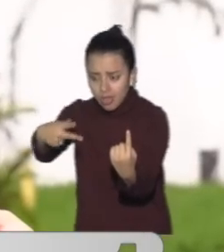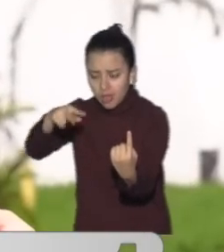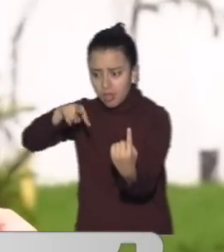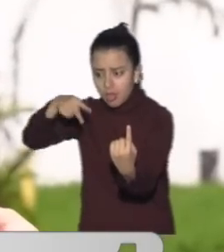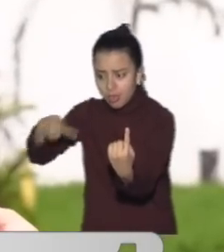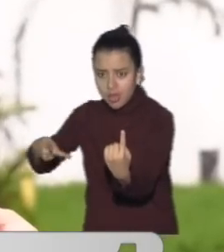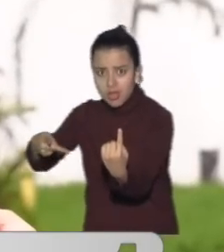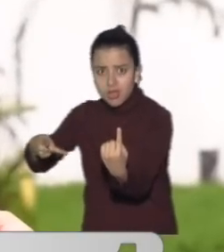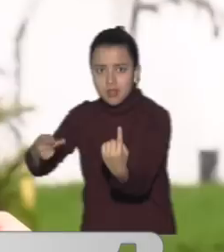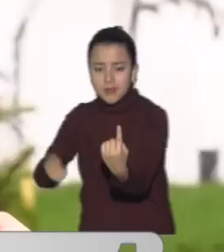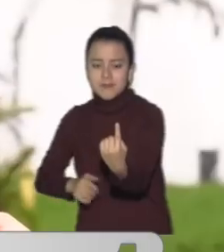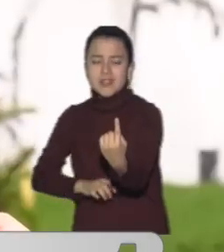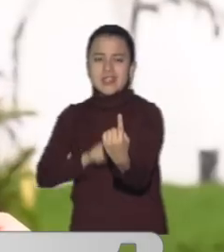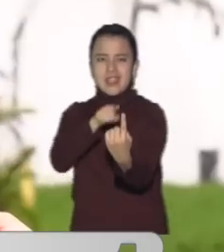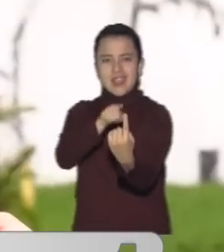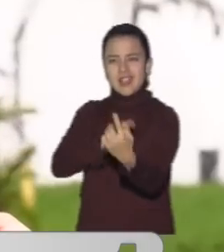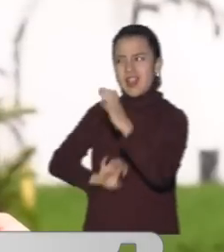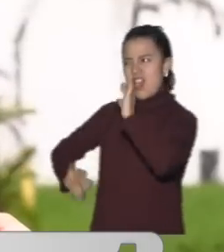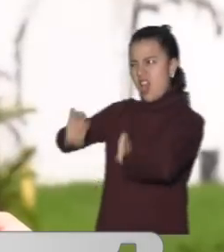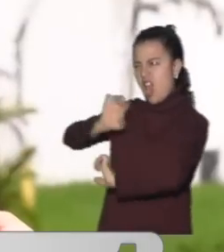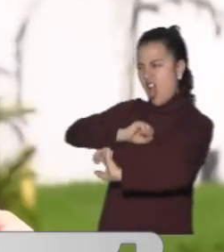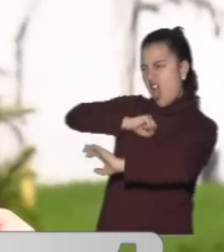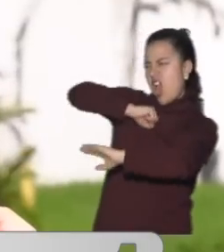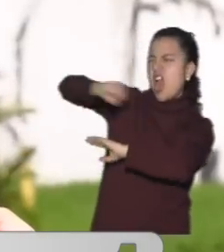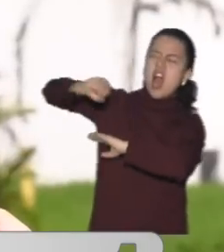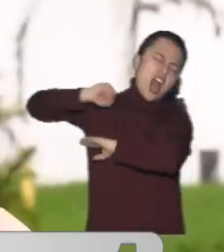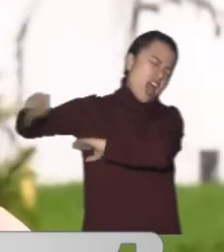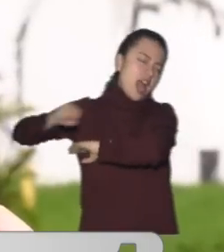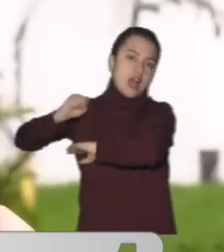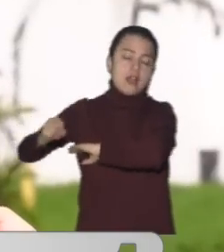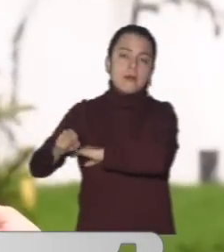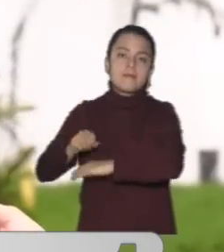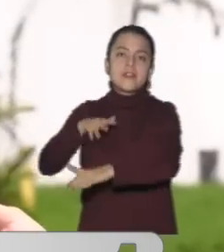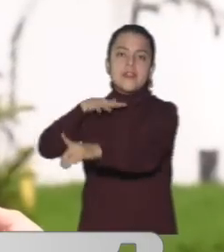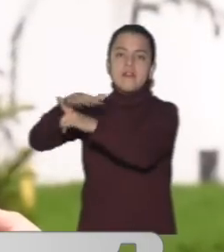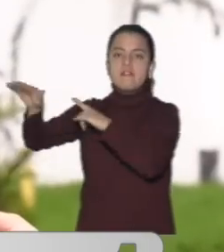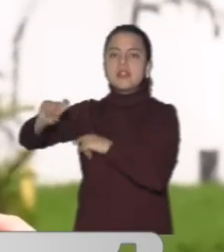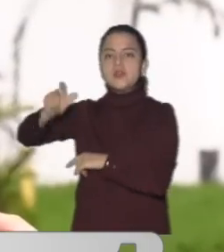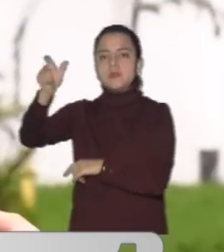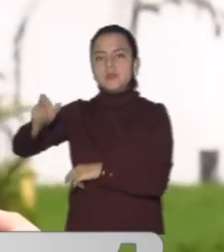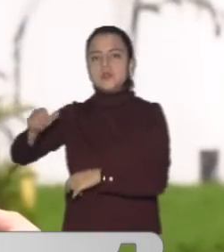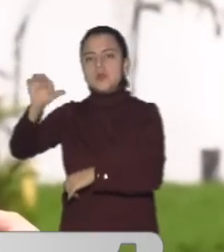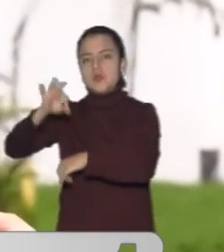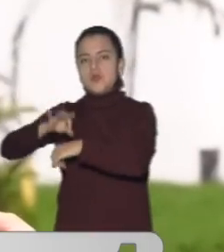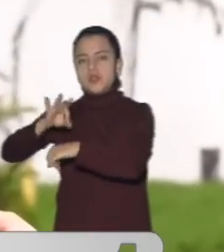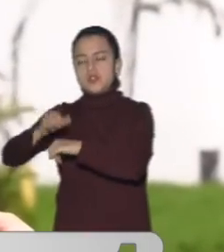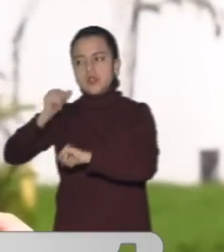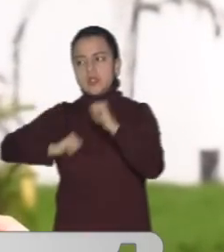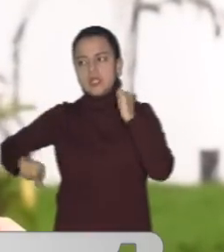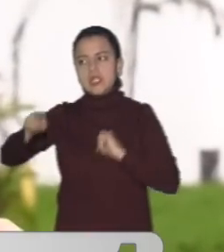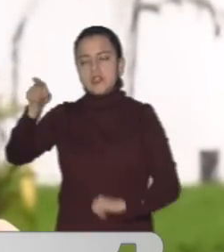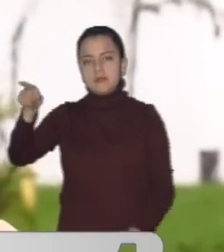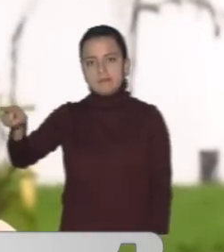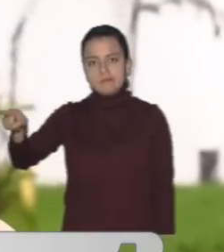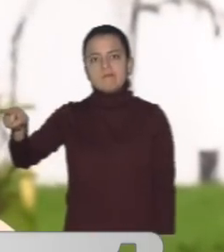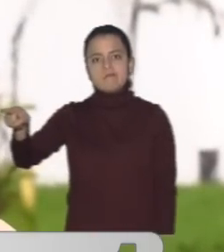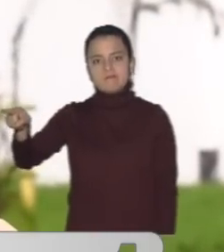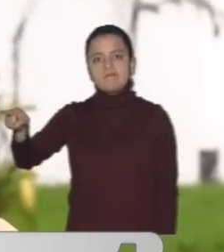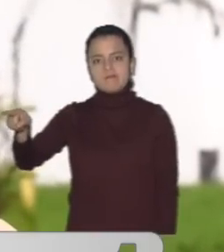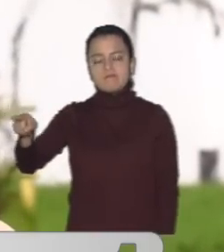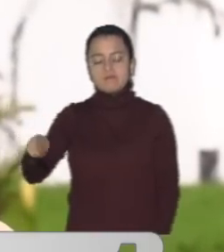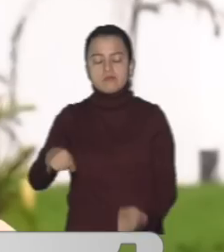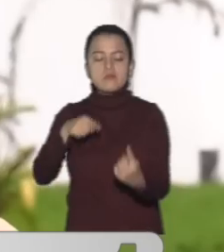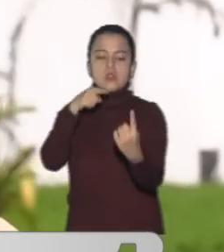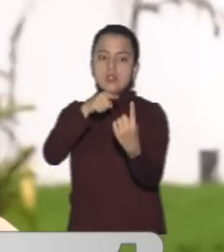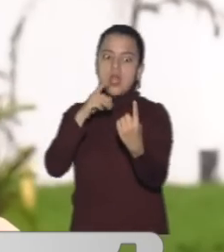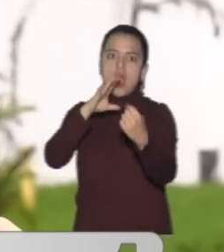resistencia y lesiona a una persona que es de la fundación donde se encontraba internado. Inmediatamente se procede a hacer la captura. Esa